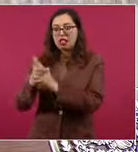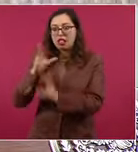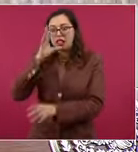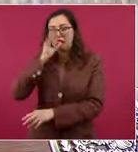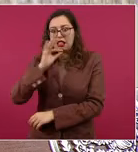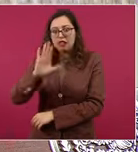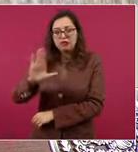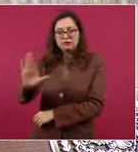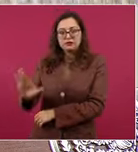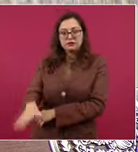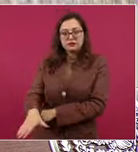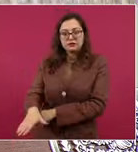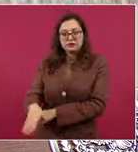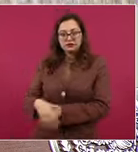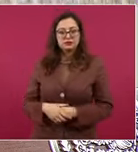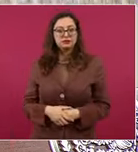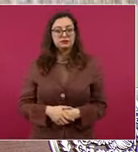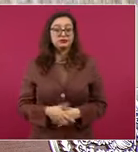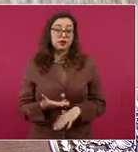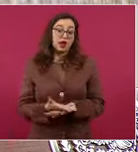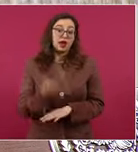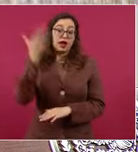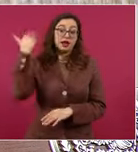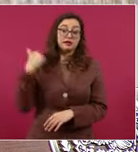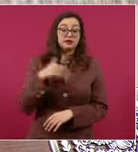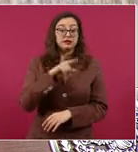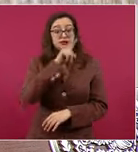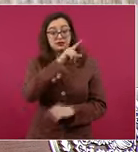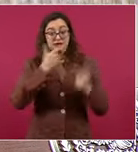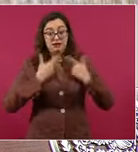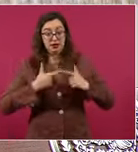daban órdenes a la Secretaría de Marina.